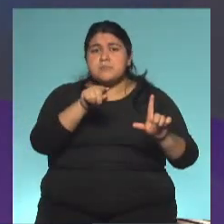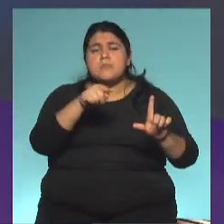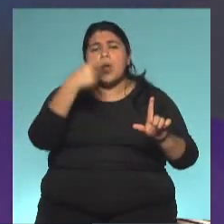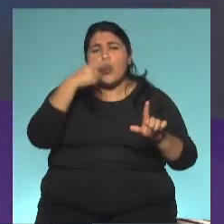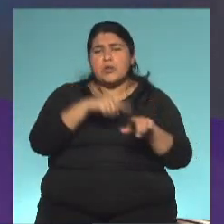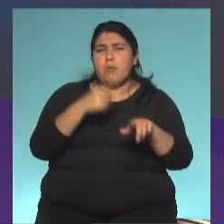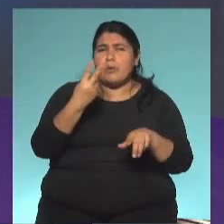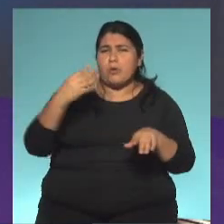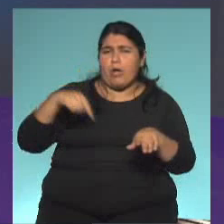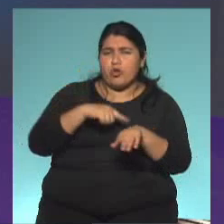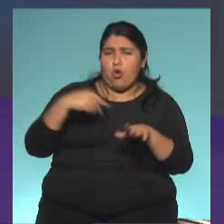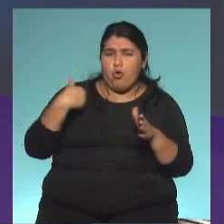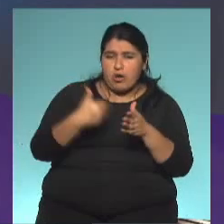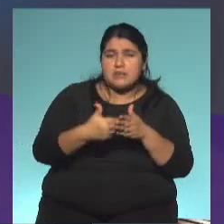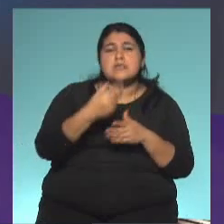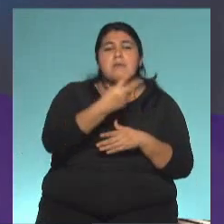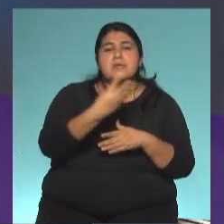últimas 24 horas, se produjeron